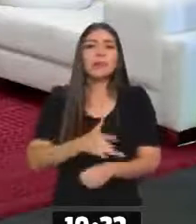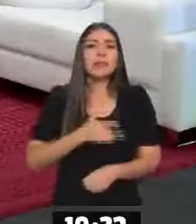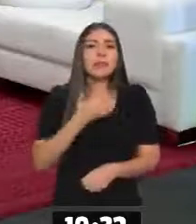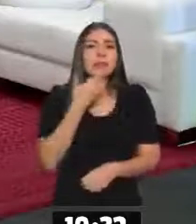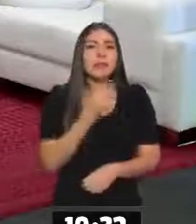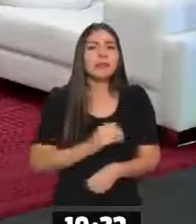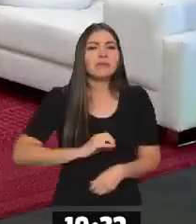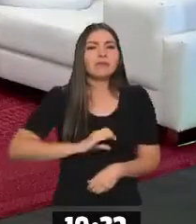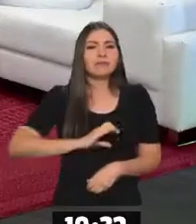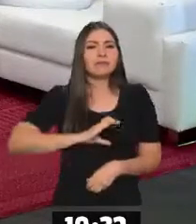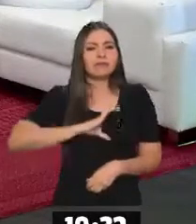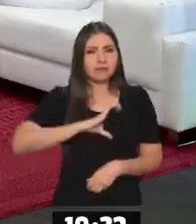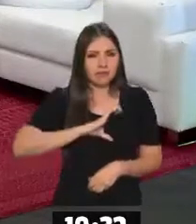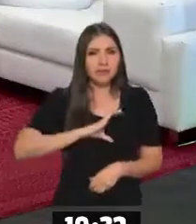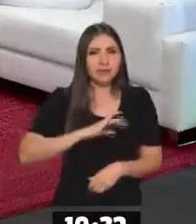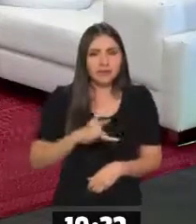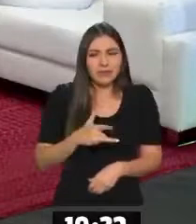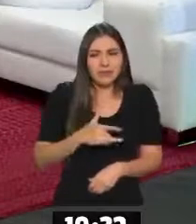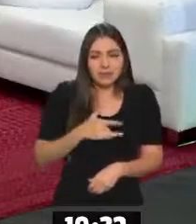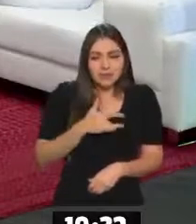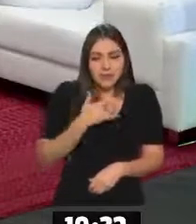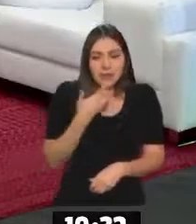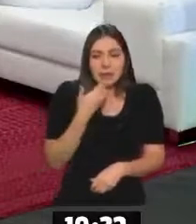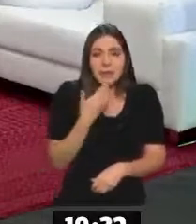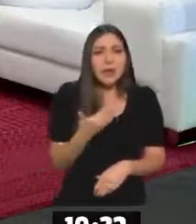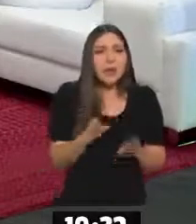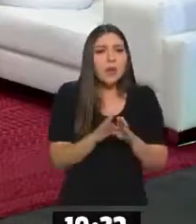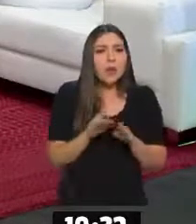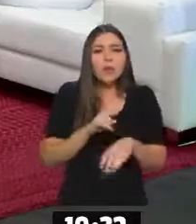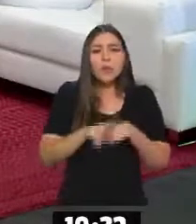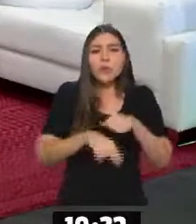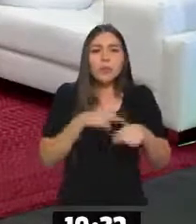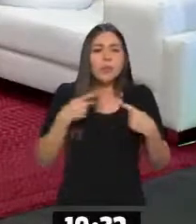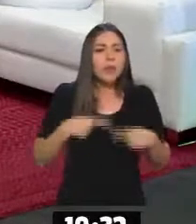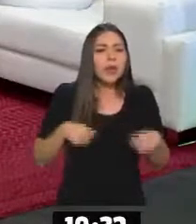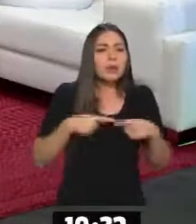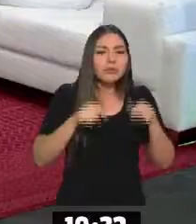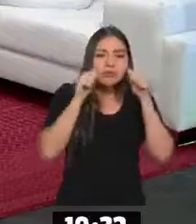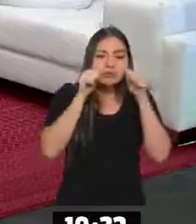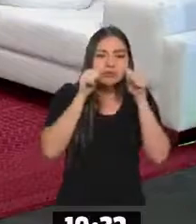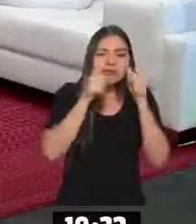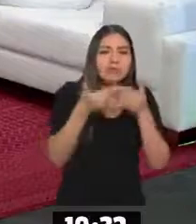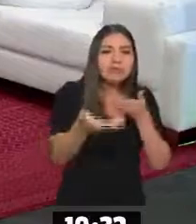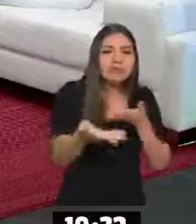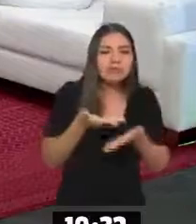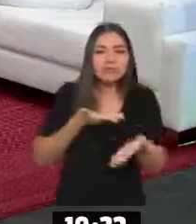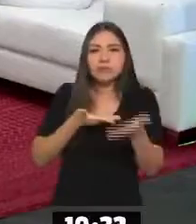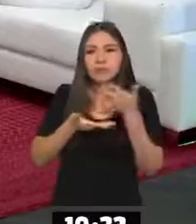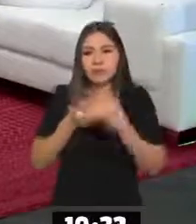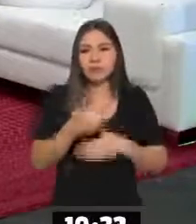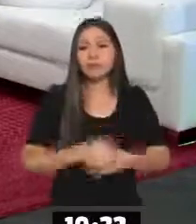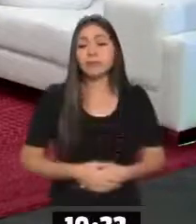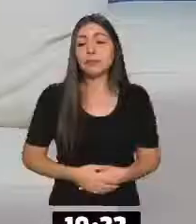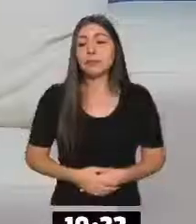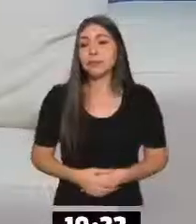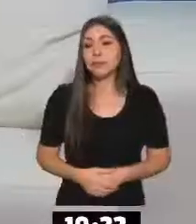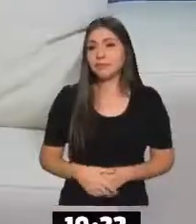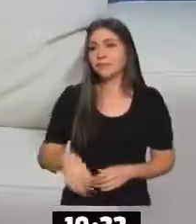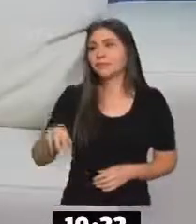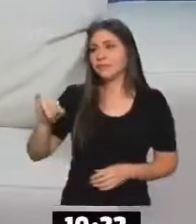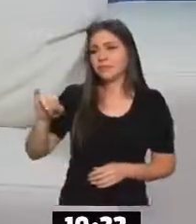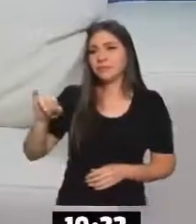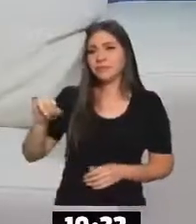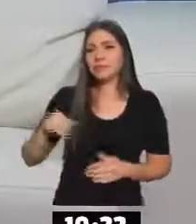¿no? Vamos, es parte de ese trato humano, ¿no? Entonces, así es. Pues qué así bueno es que están haciendo esto. Y fíjense